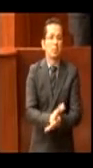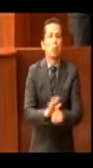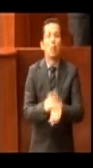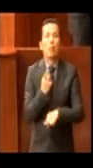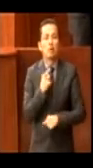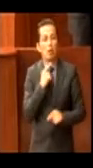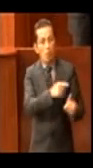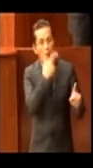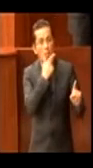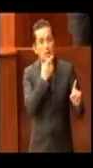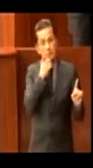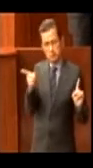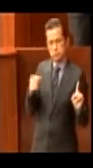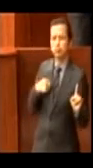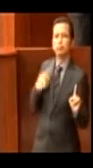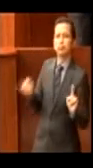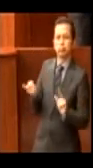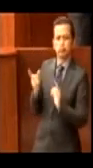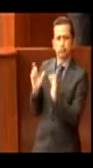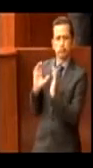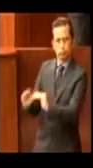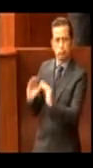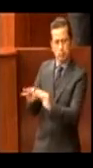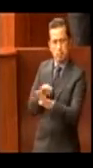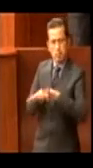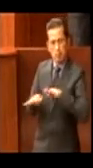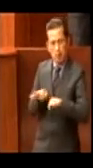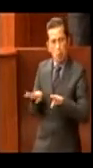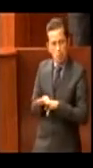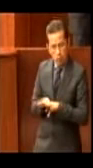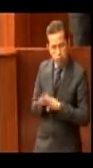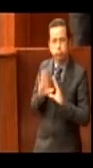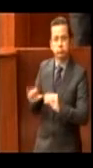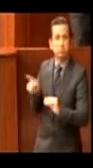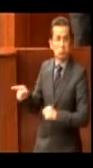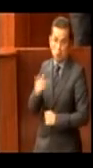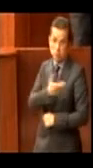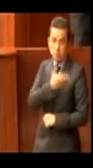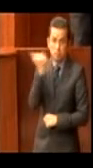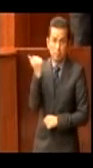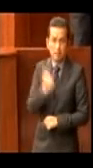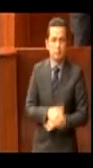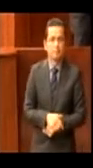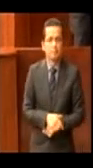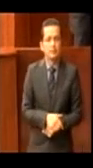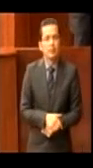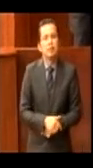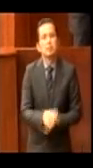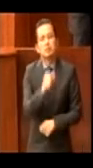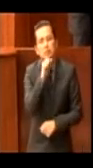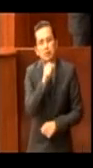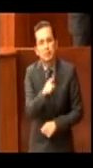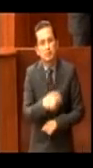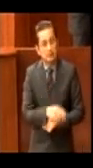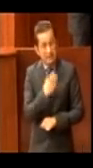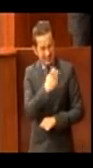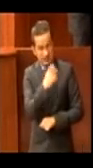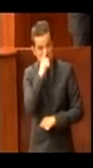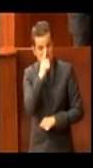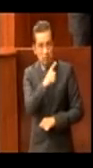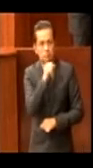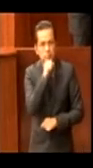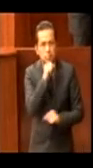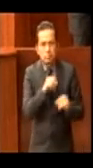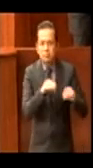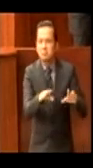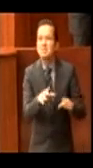enseñó a la mujer como cómo se debe trabajar porque ella no sabía además llevan consigo una connotación